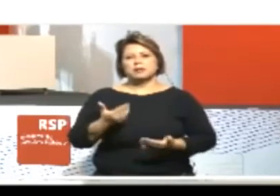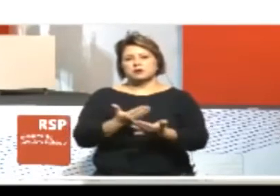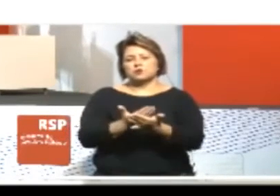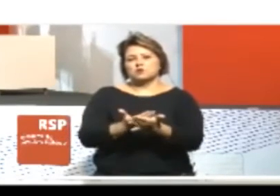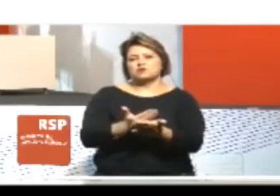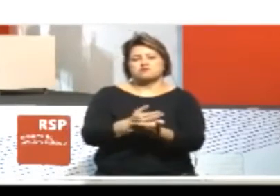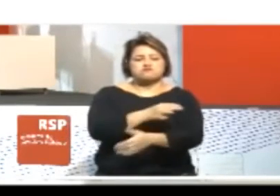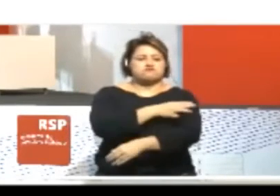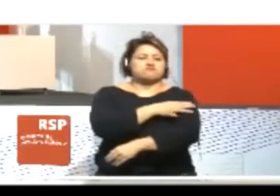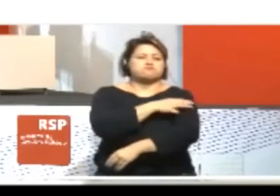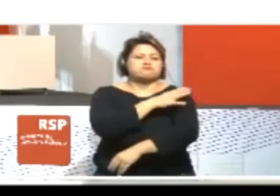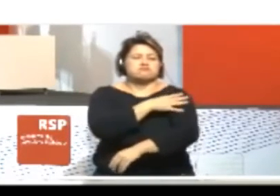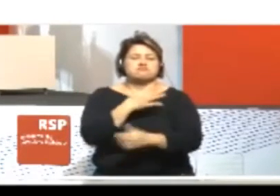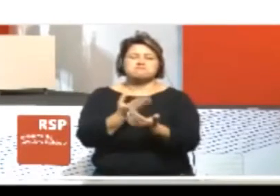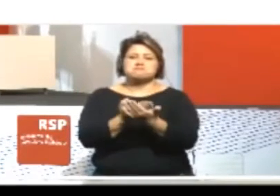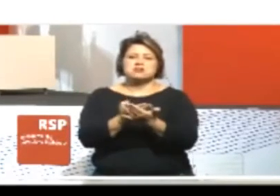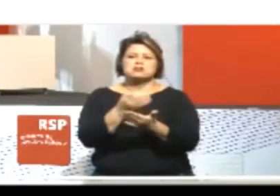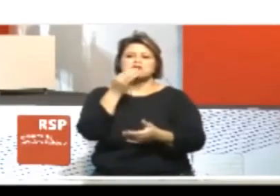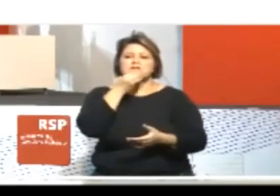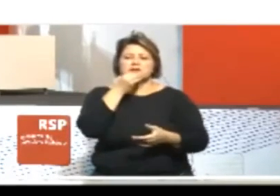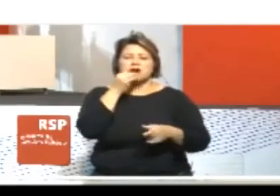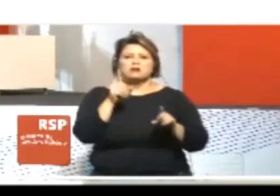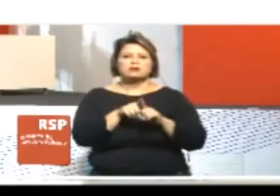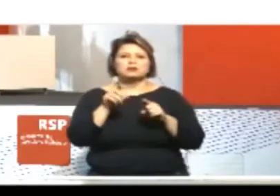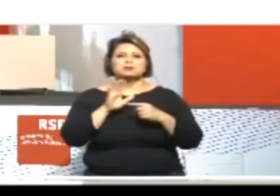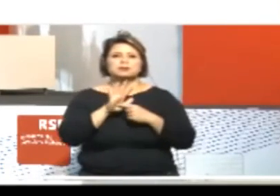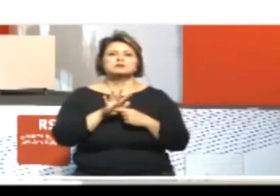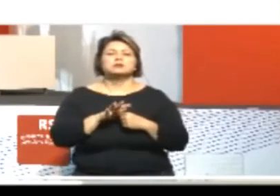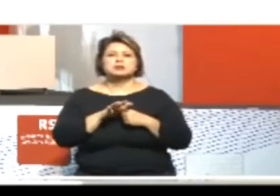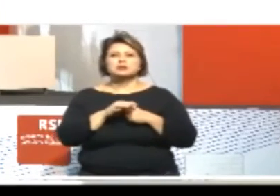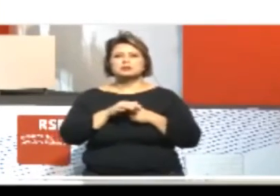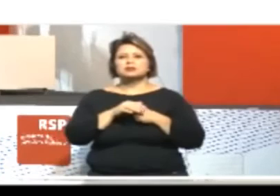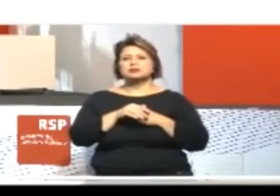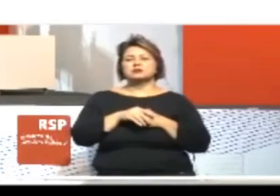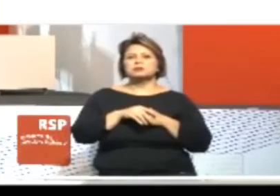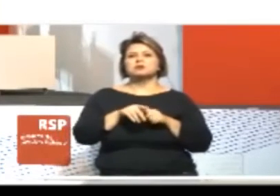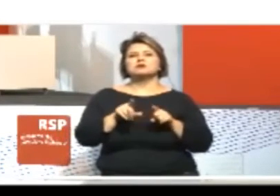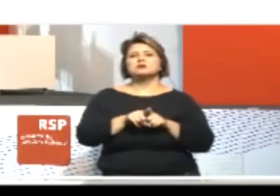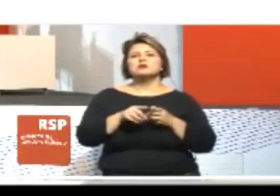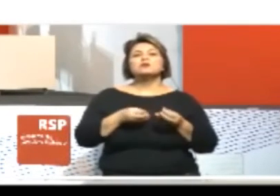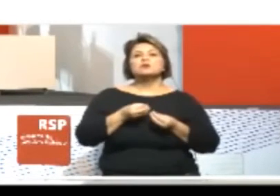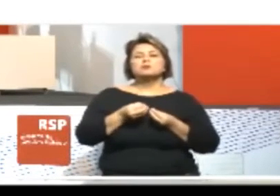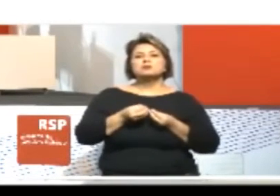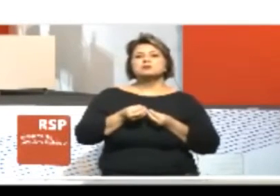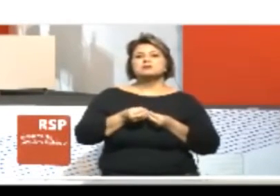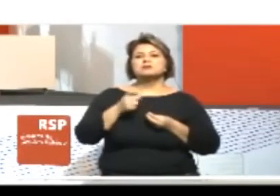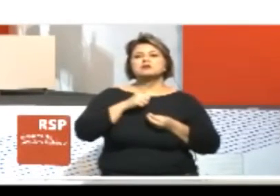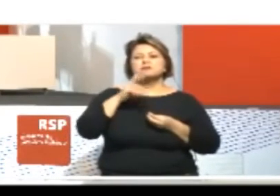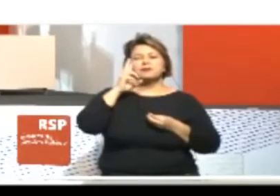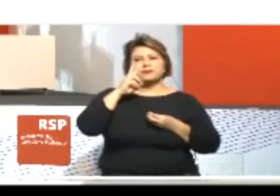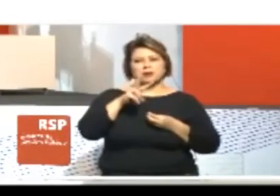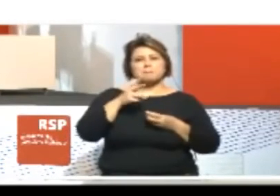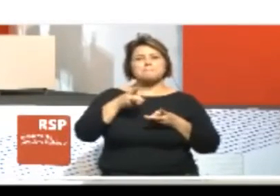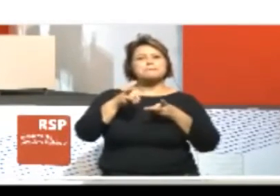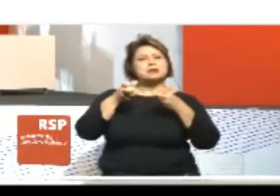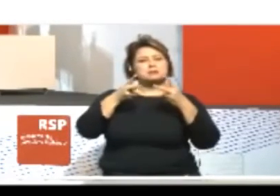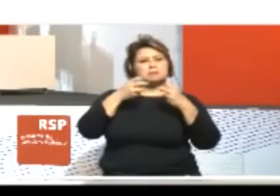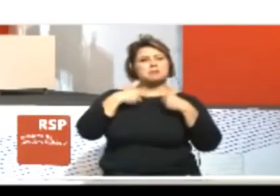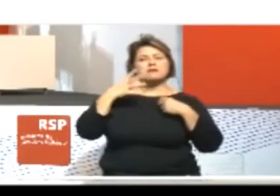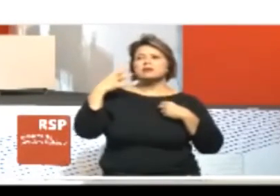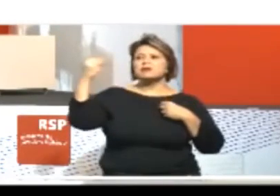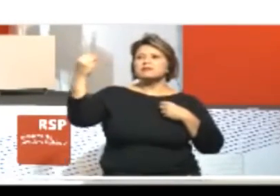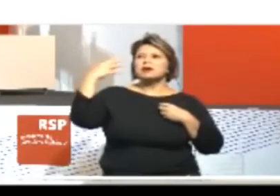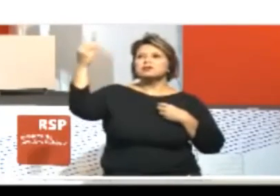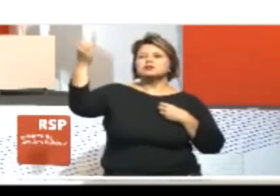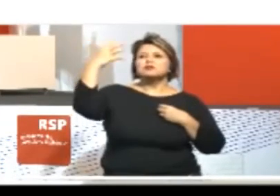vemos que hay poco nivel educativo de los servidores públicos. Pero vi que ellos viajaban mucho y sobre todo